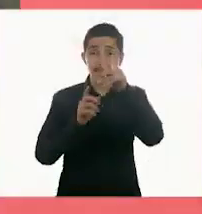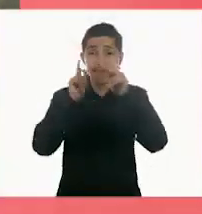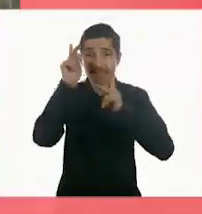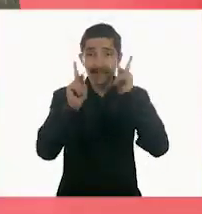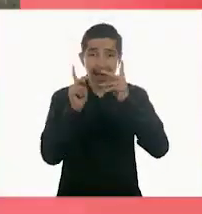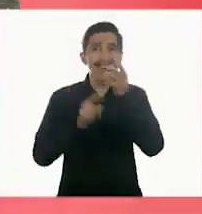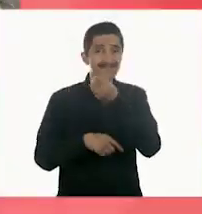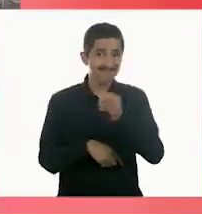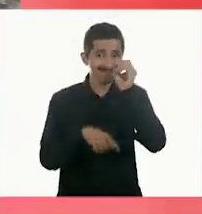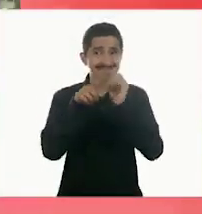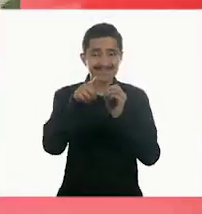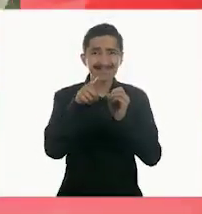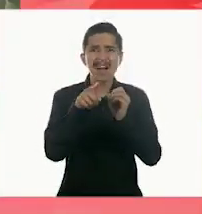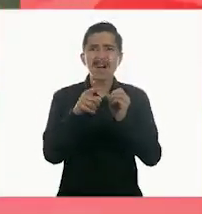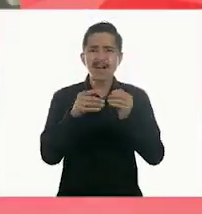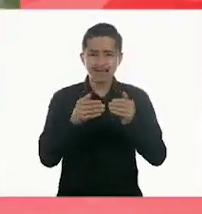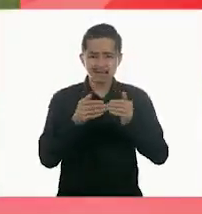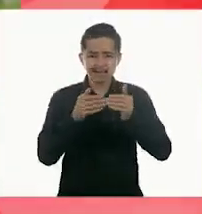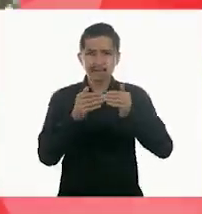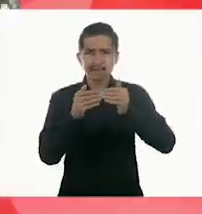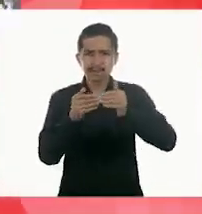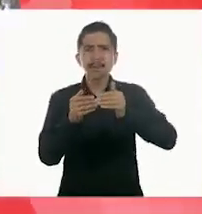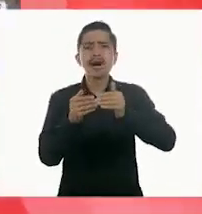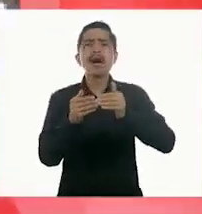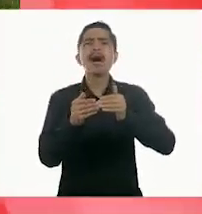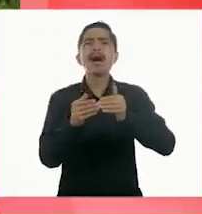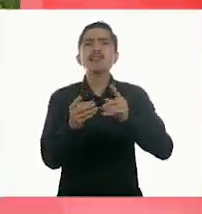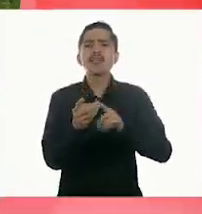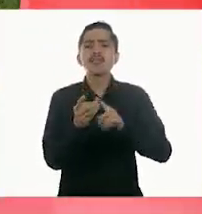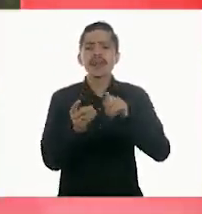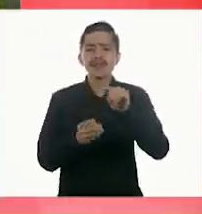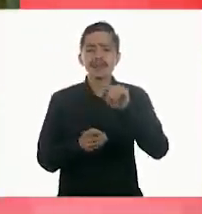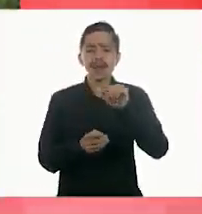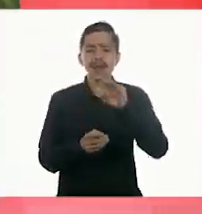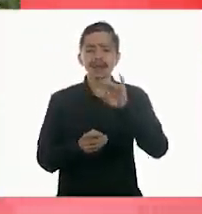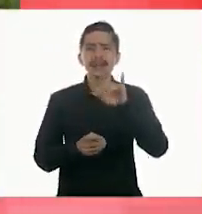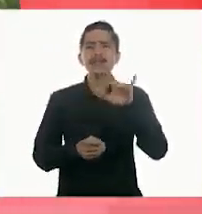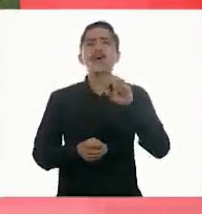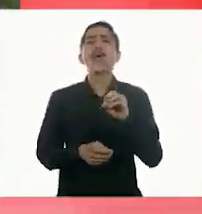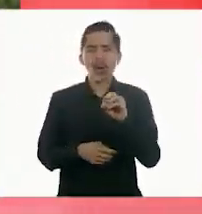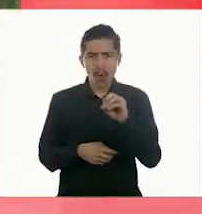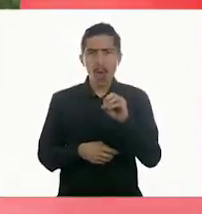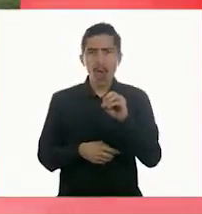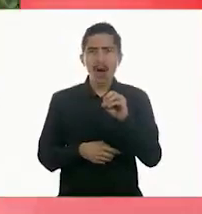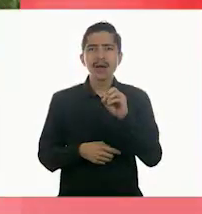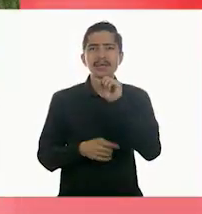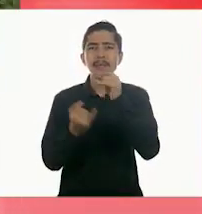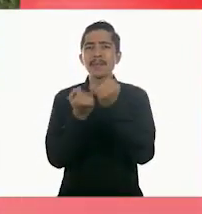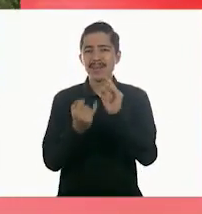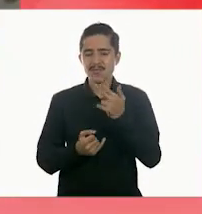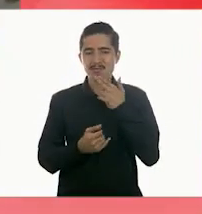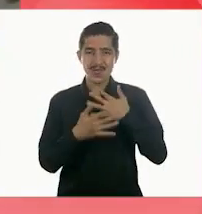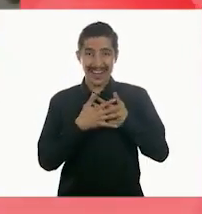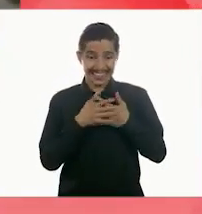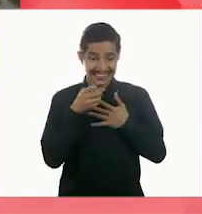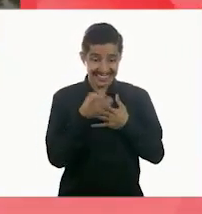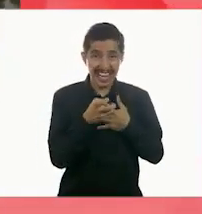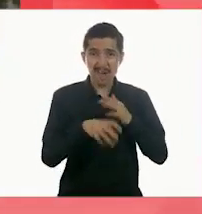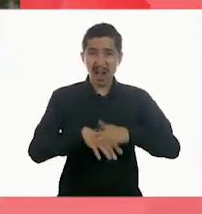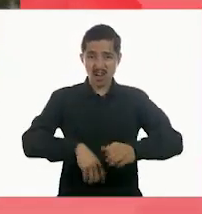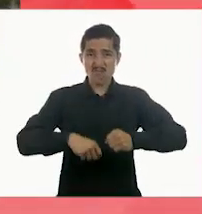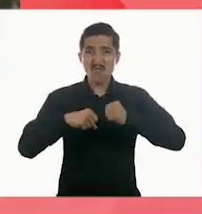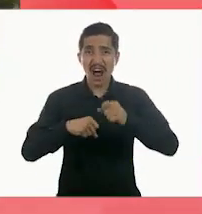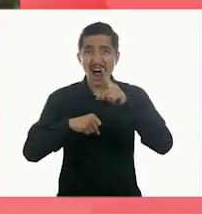Visita obligada es el embarcadero Rancho Arroyo Tabasquillo y Boca Los Ídolos, donde la fuerza del agua y